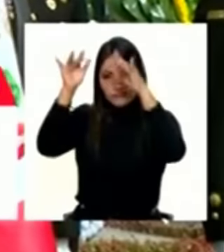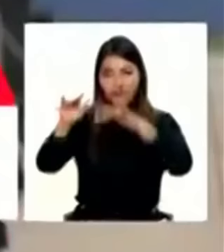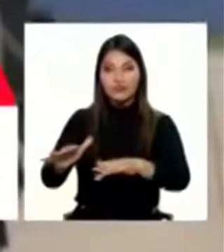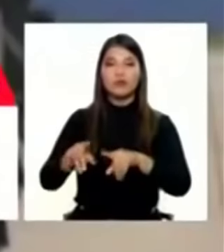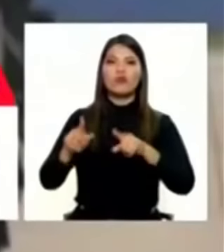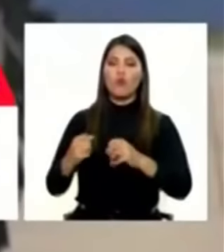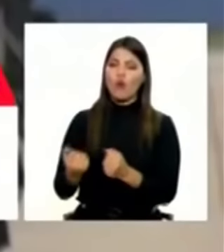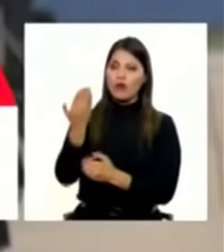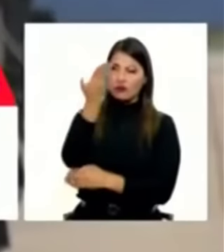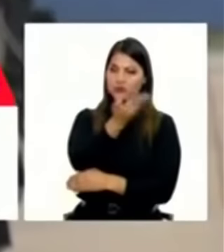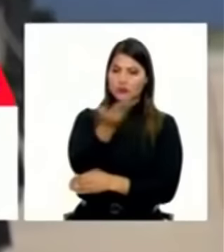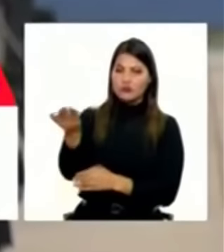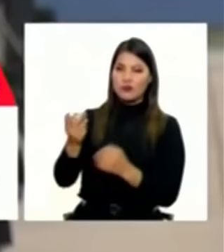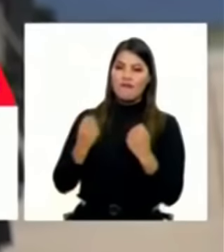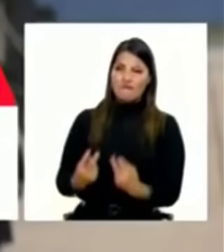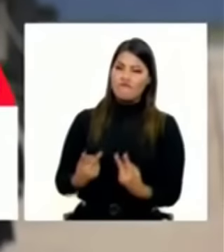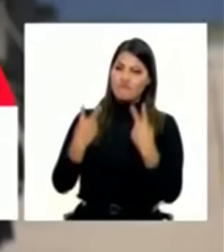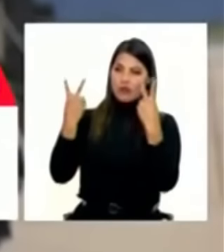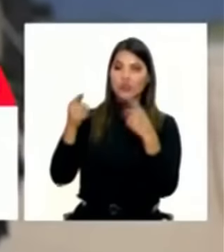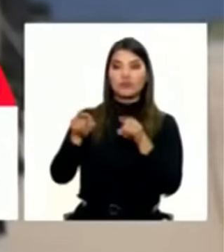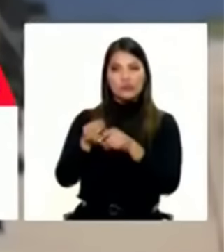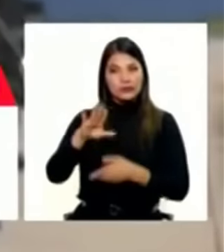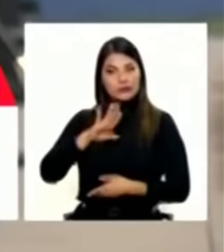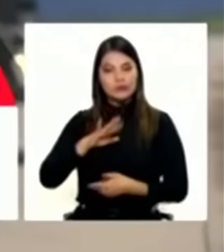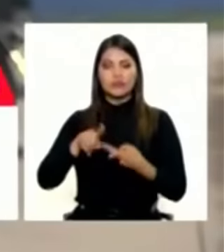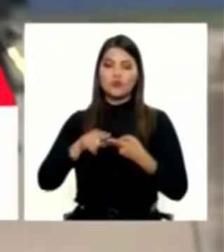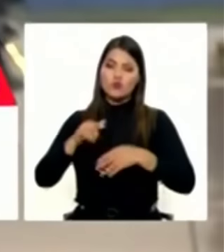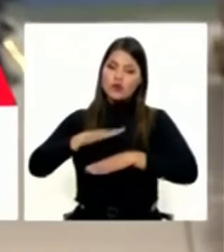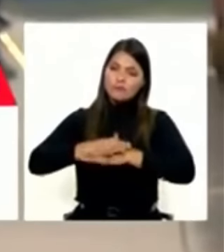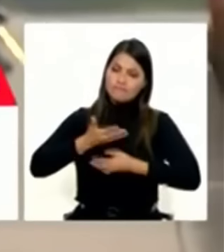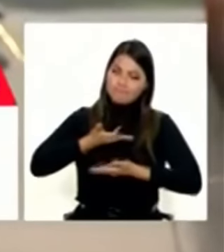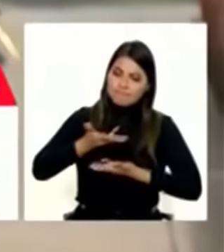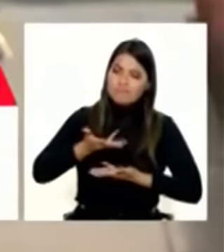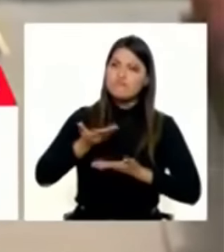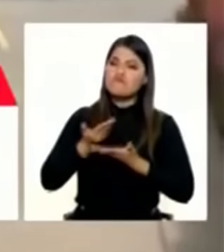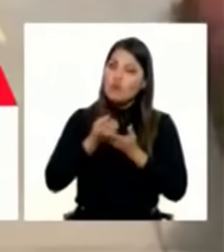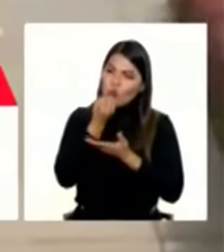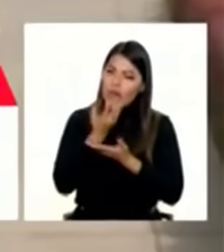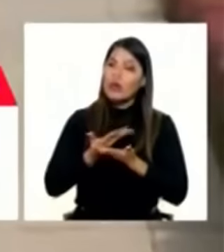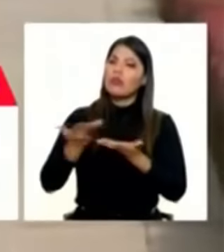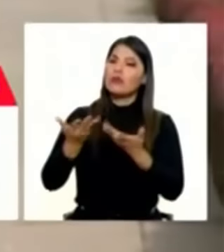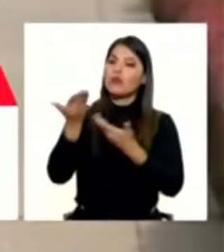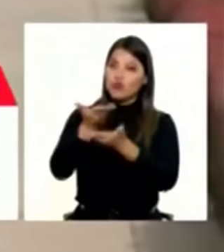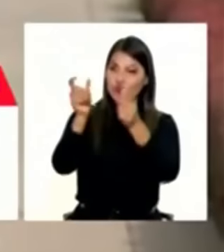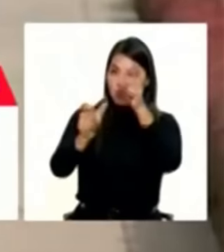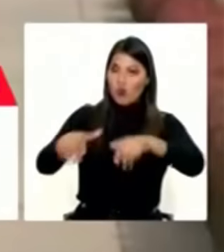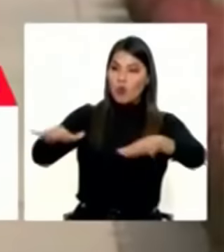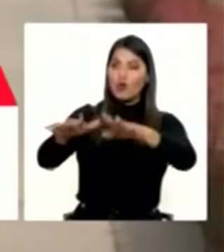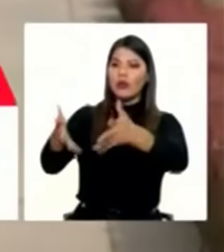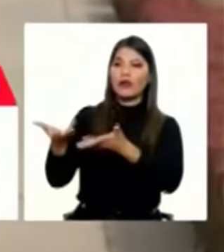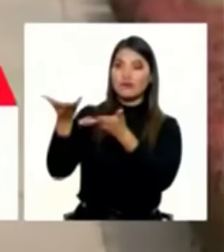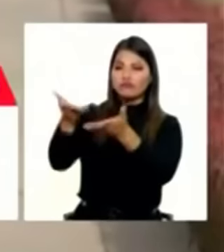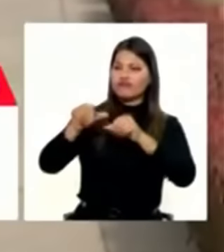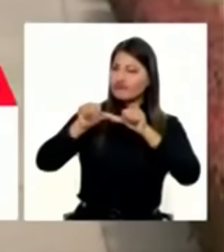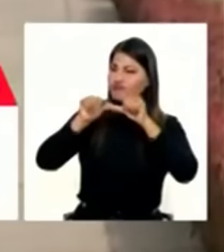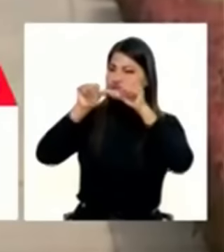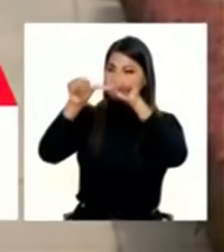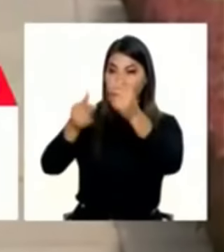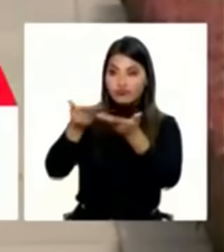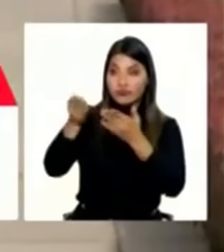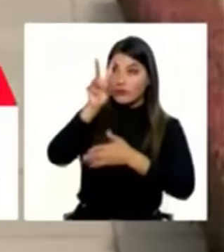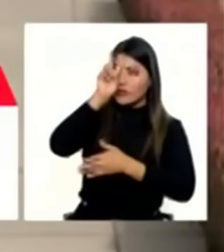con valentía, prudencia y generosidad sirvan al Perú hasta el